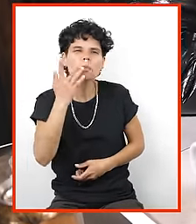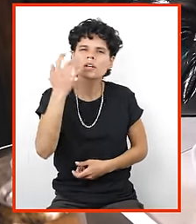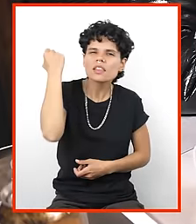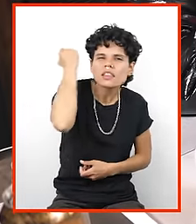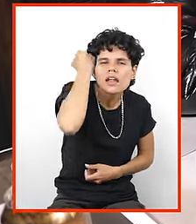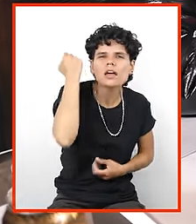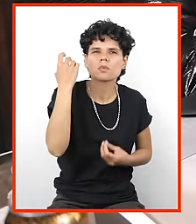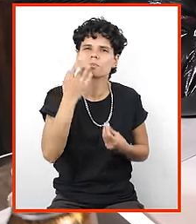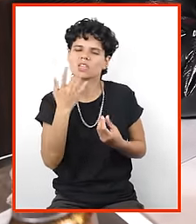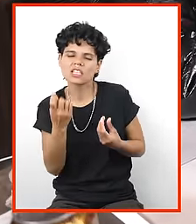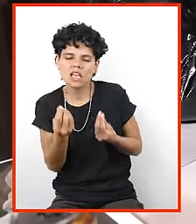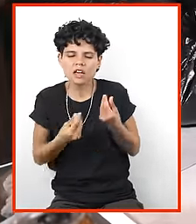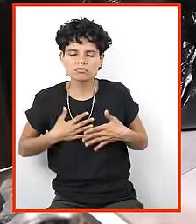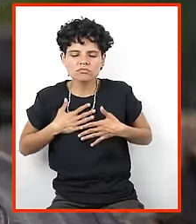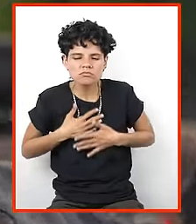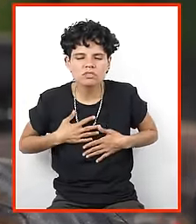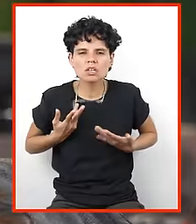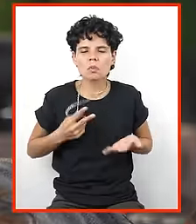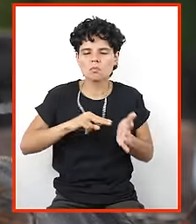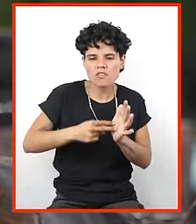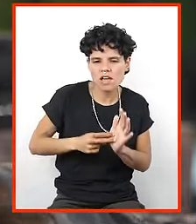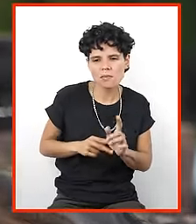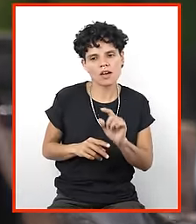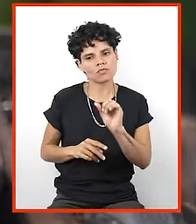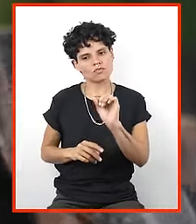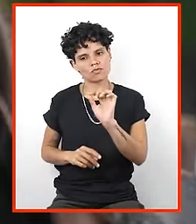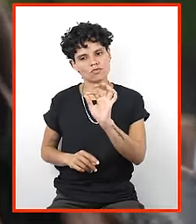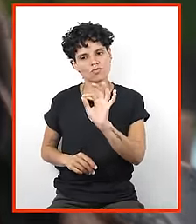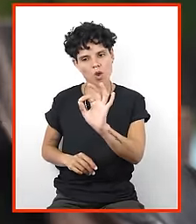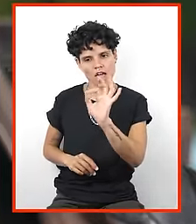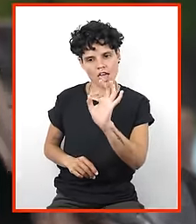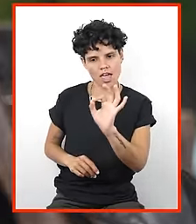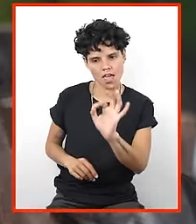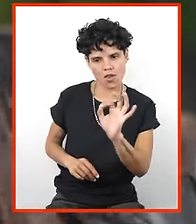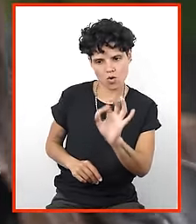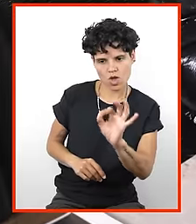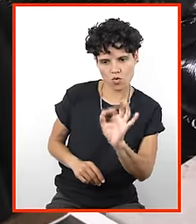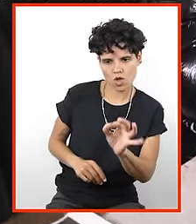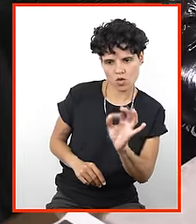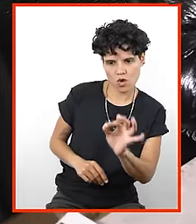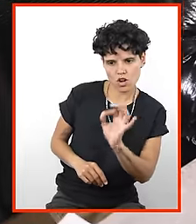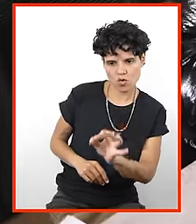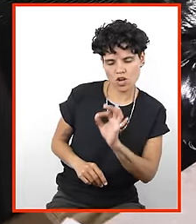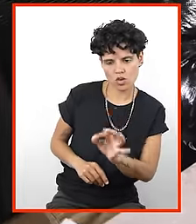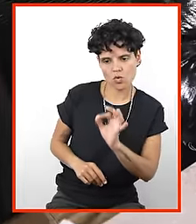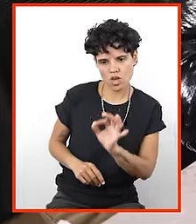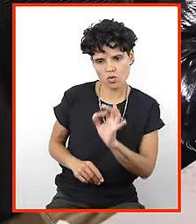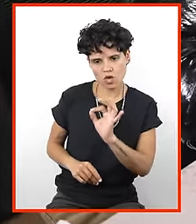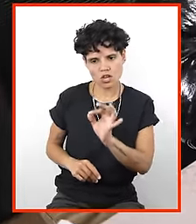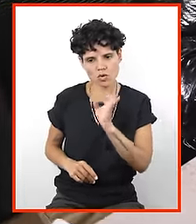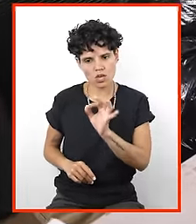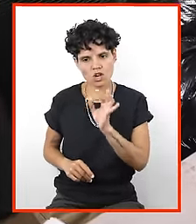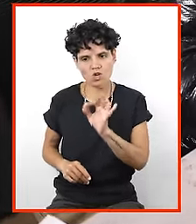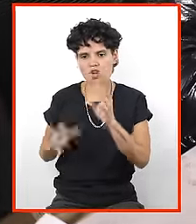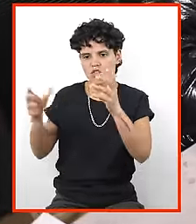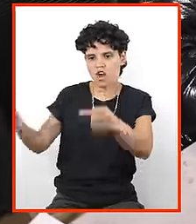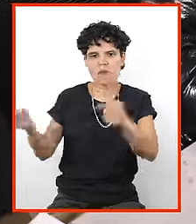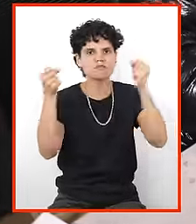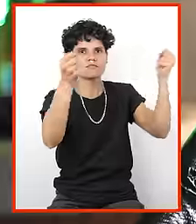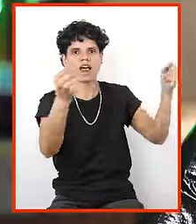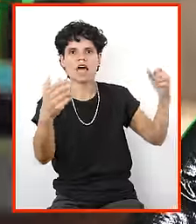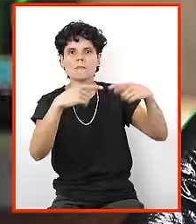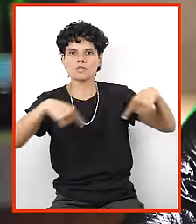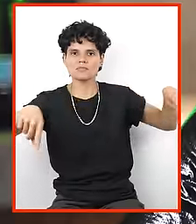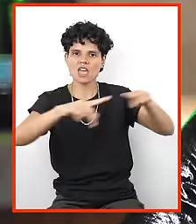este anclaje. No, está muy bueno, ¿eh? Está quedando bueno, está quedando muy bueno. ¿Eh? Oye, lo voy a poner en mi pieza, ¿eh? Ya pasó de la casa